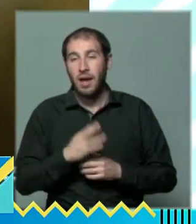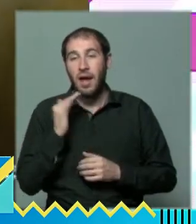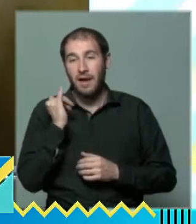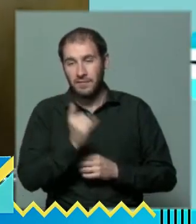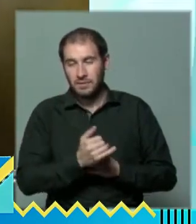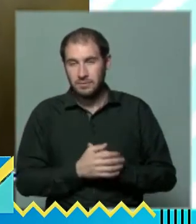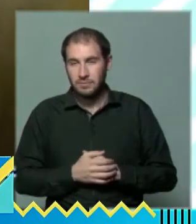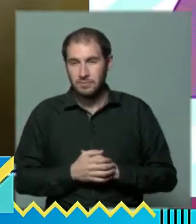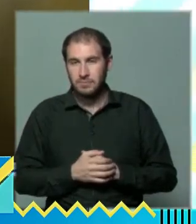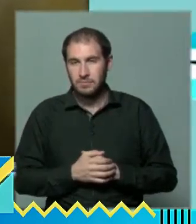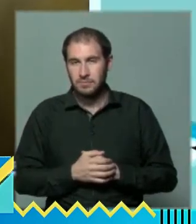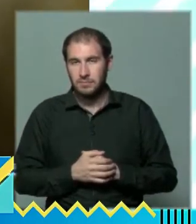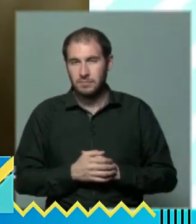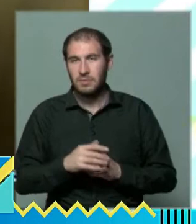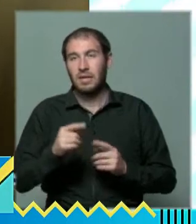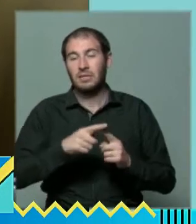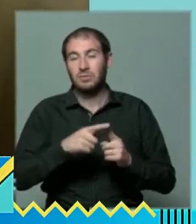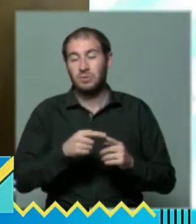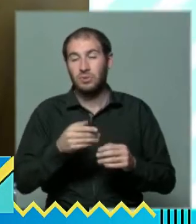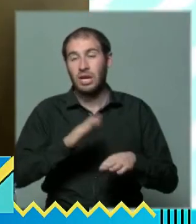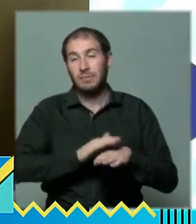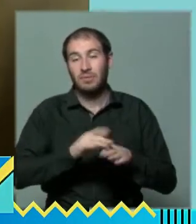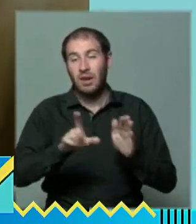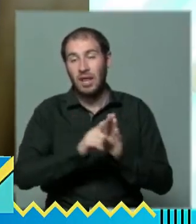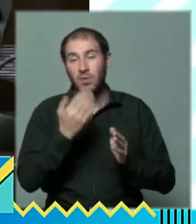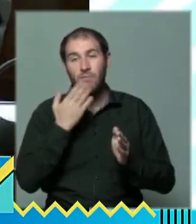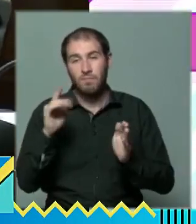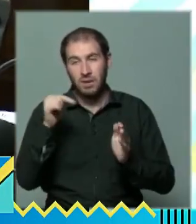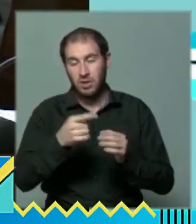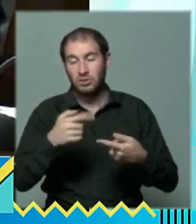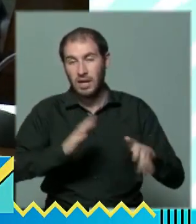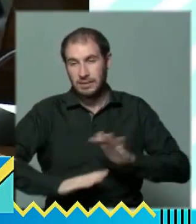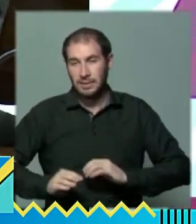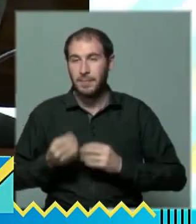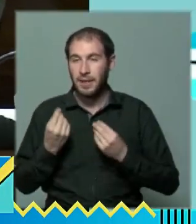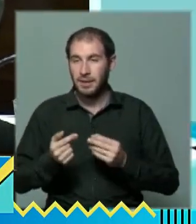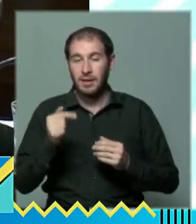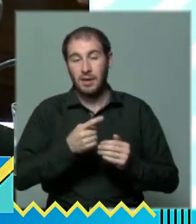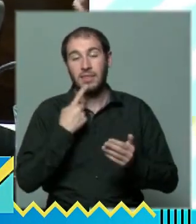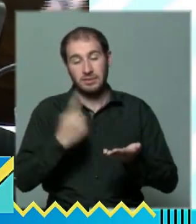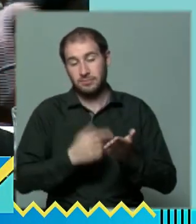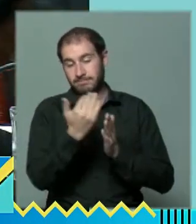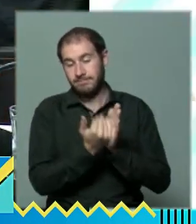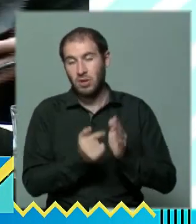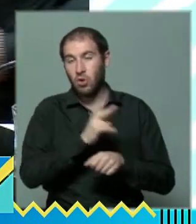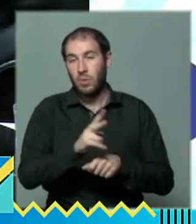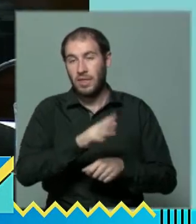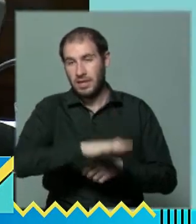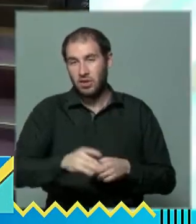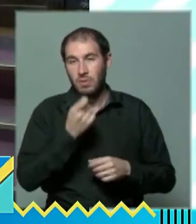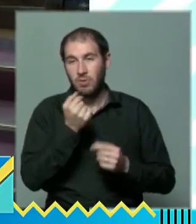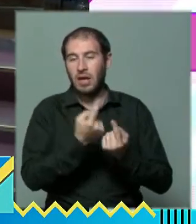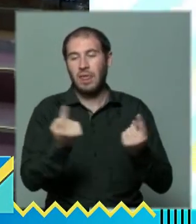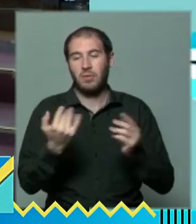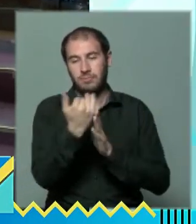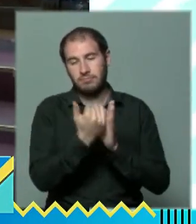la institución de aplicación de la ley de esta situación para que dicte las medidas, resguardar al niño en el caso de cada una de